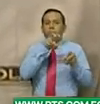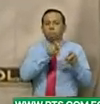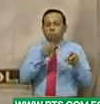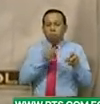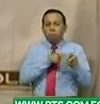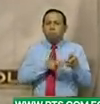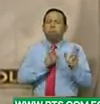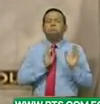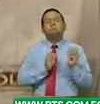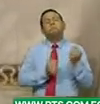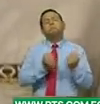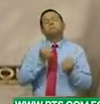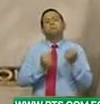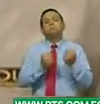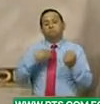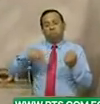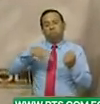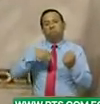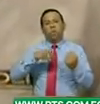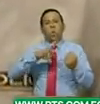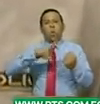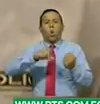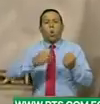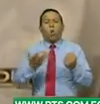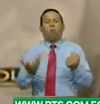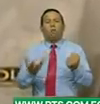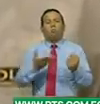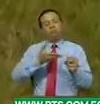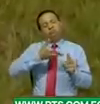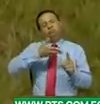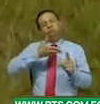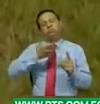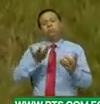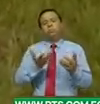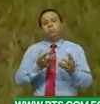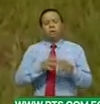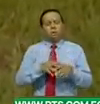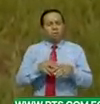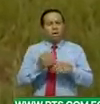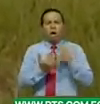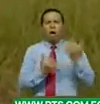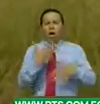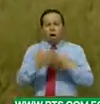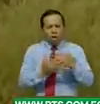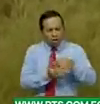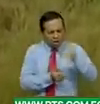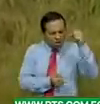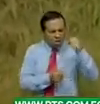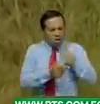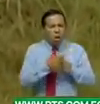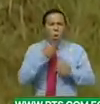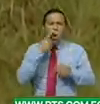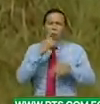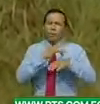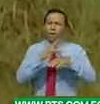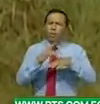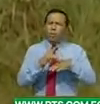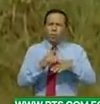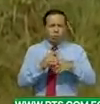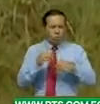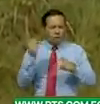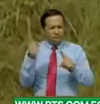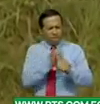un cuerpo, posición cúbito ventral, semidesnudo. Identificaron que este cuerpo, esta persona, tenía un